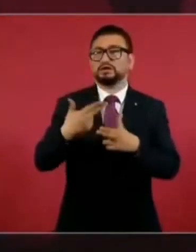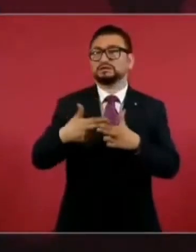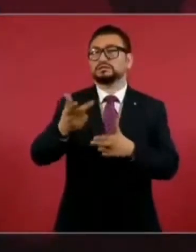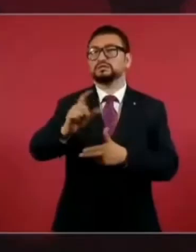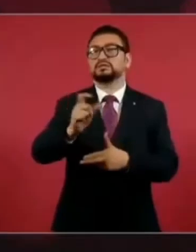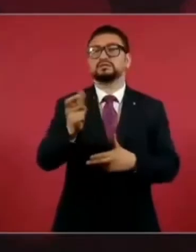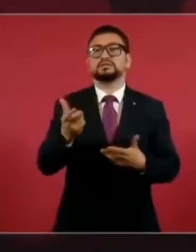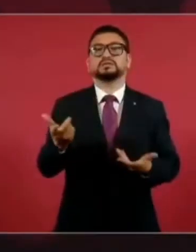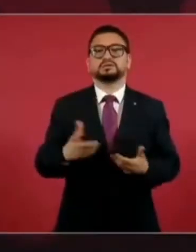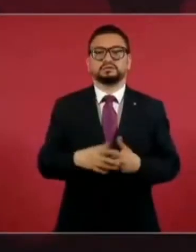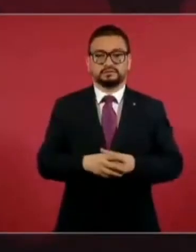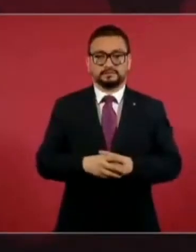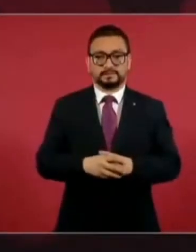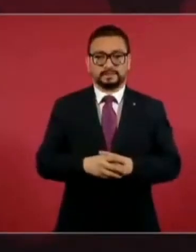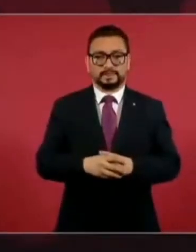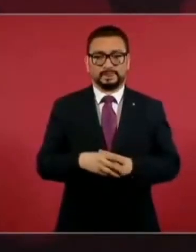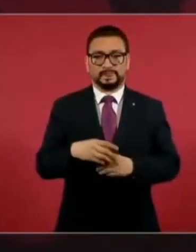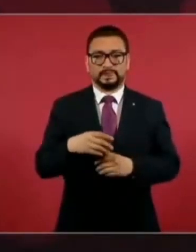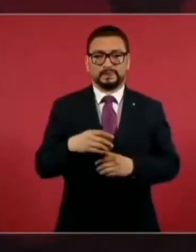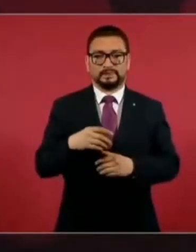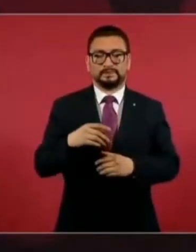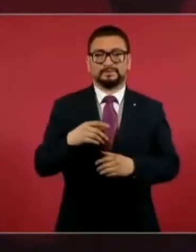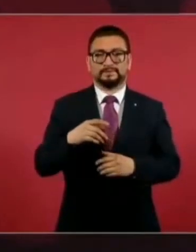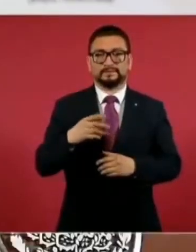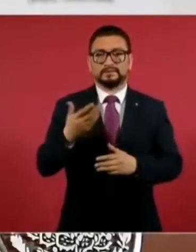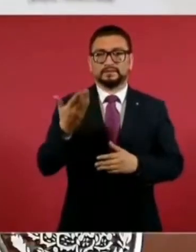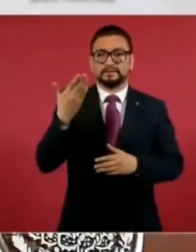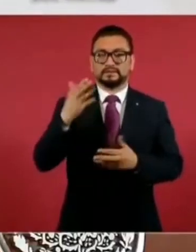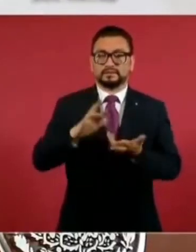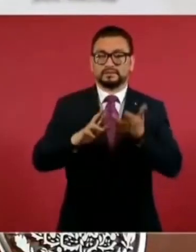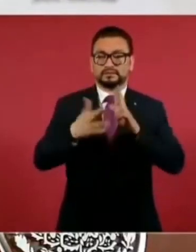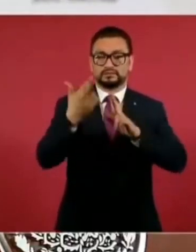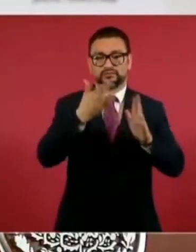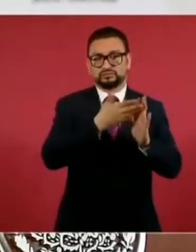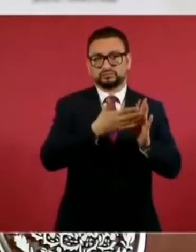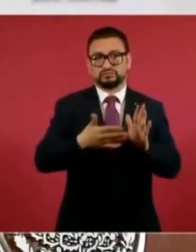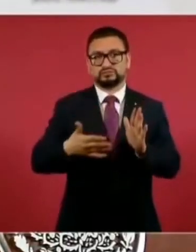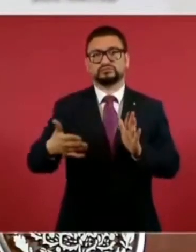Pues hasta después de la revolución.